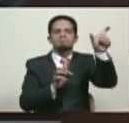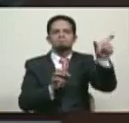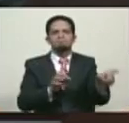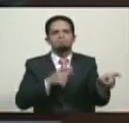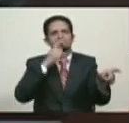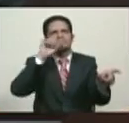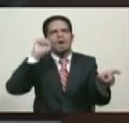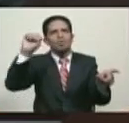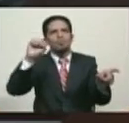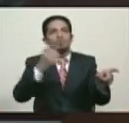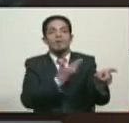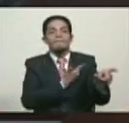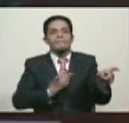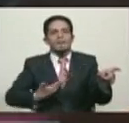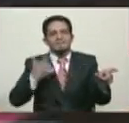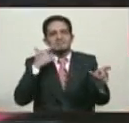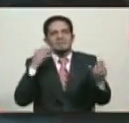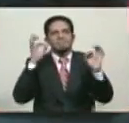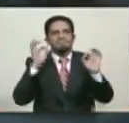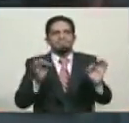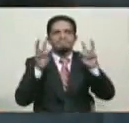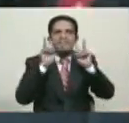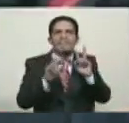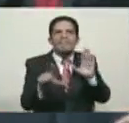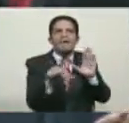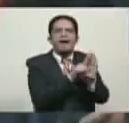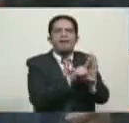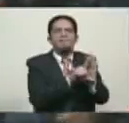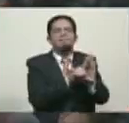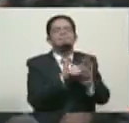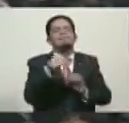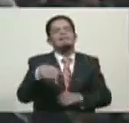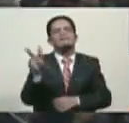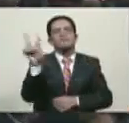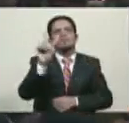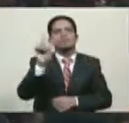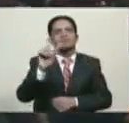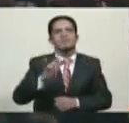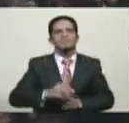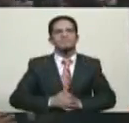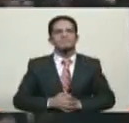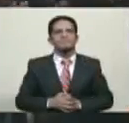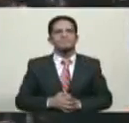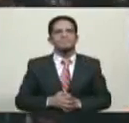Moros como presidente constitucional de la República Bolivariana de Venezuela.